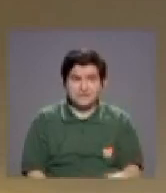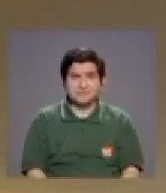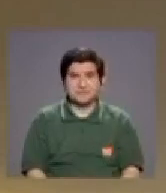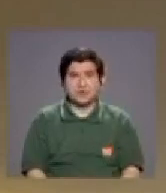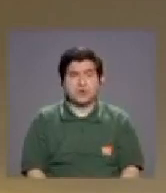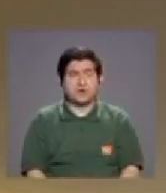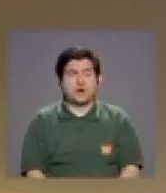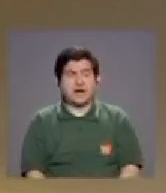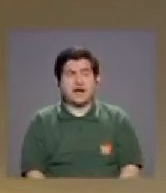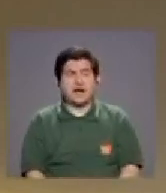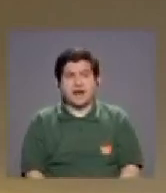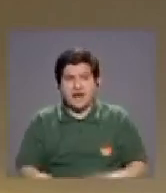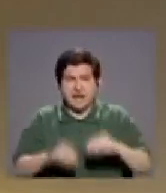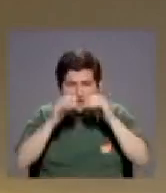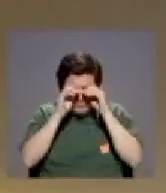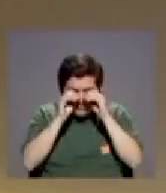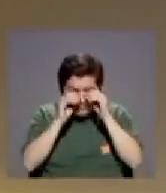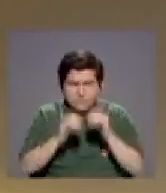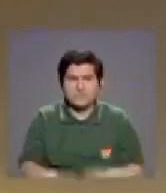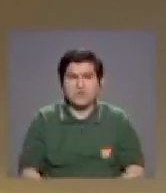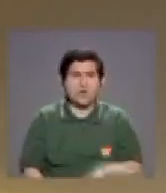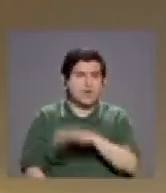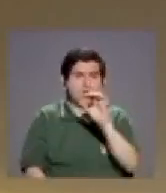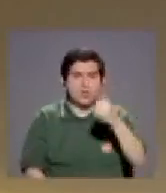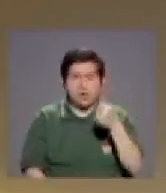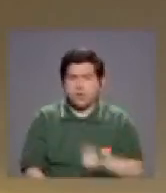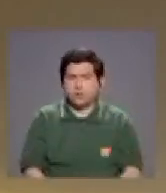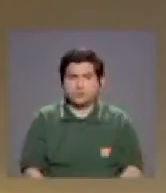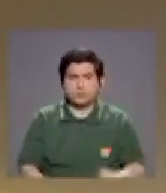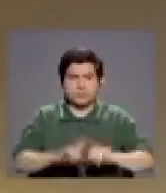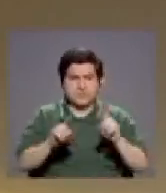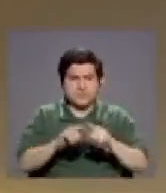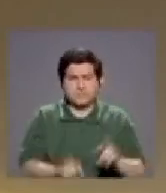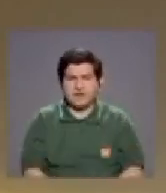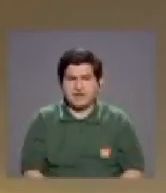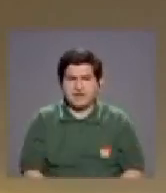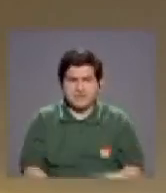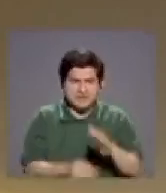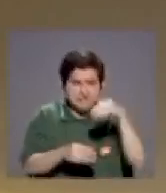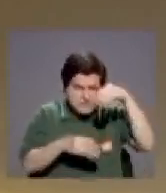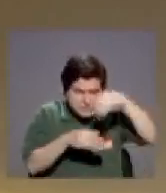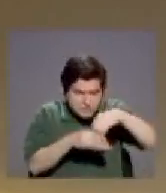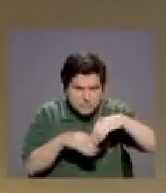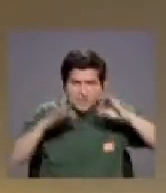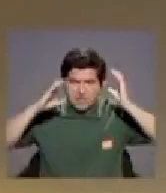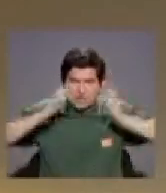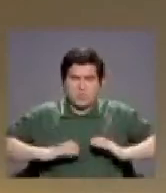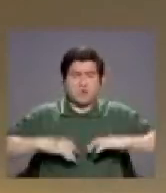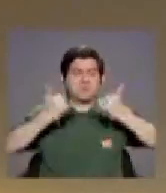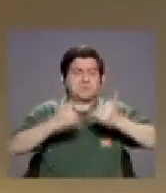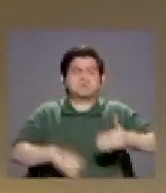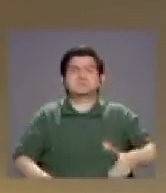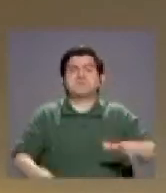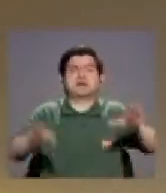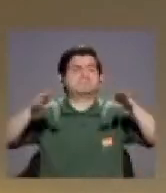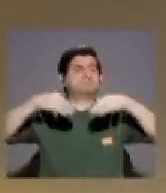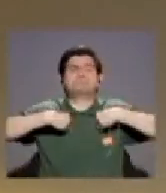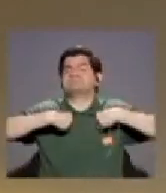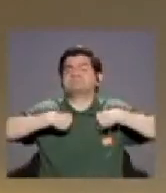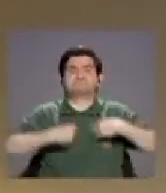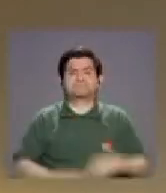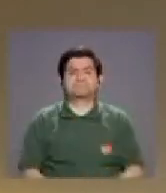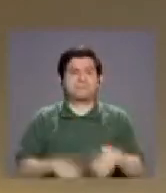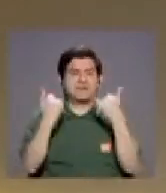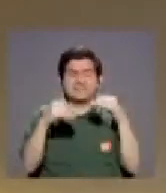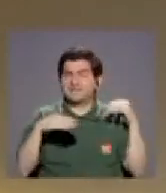los microorganismos y otros entes microbiológicos en el cuerpo ya aprendieron a vivir con ellos, entonces ya